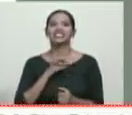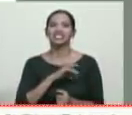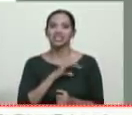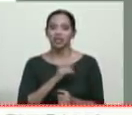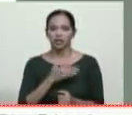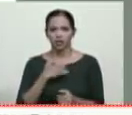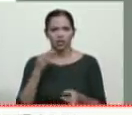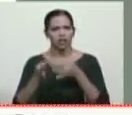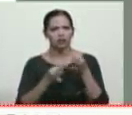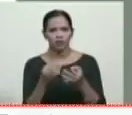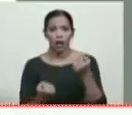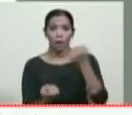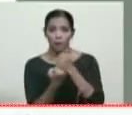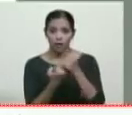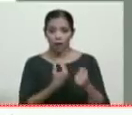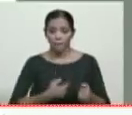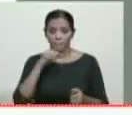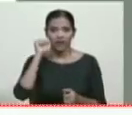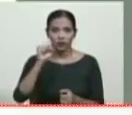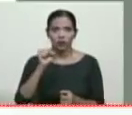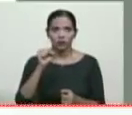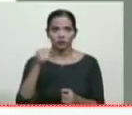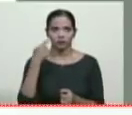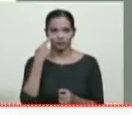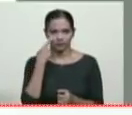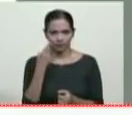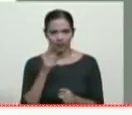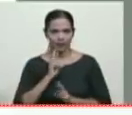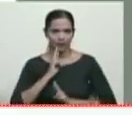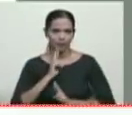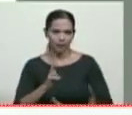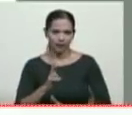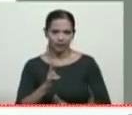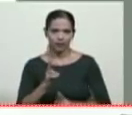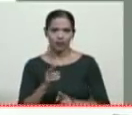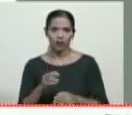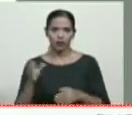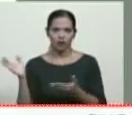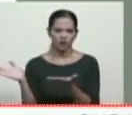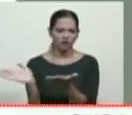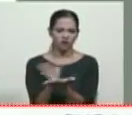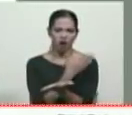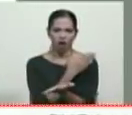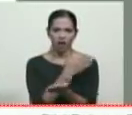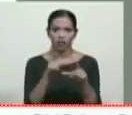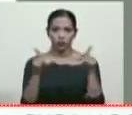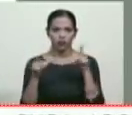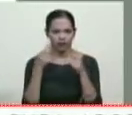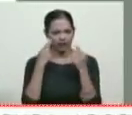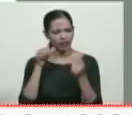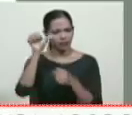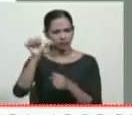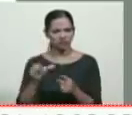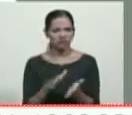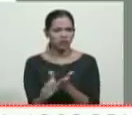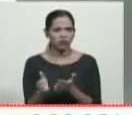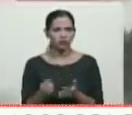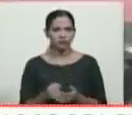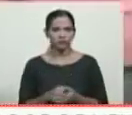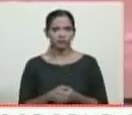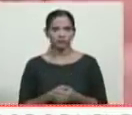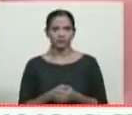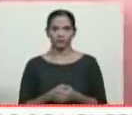expresar su opinión en apoyo al presidente Nicolás Maduro y en respuesta los desalojaron del lugar. Vamos a ver qué pasó.